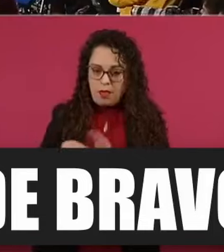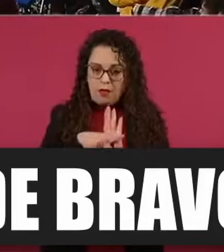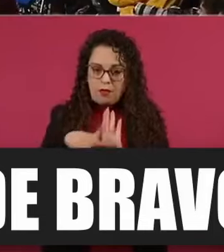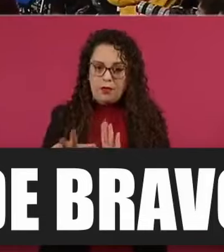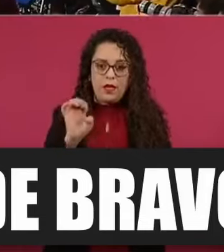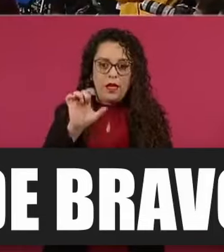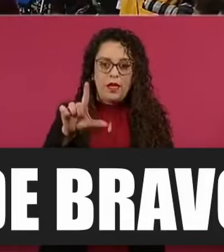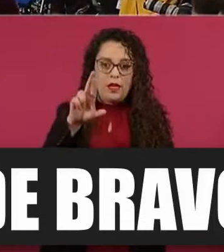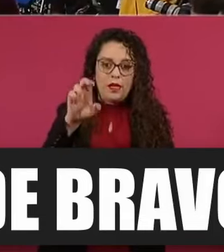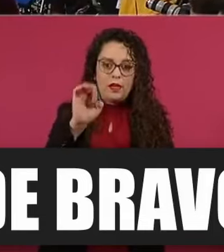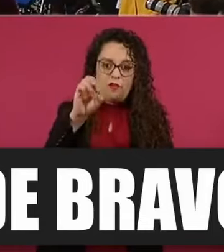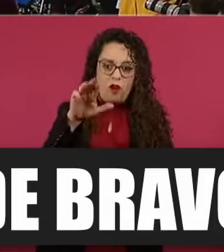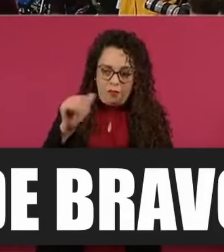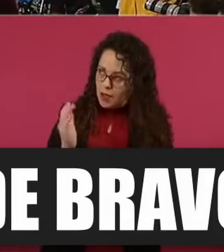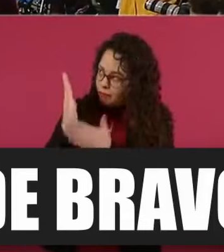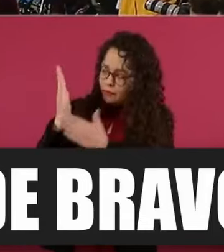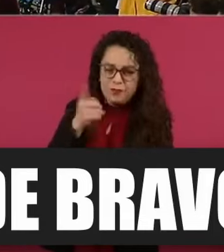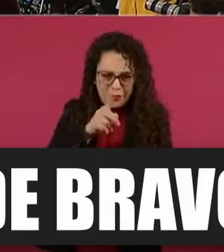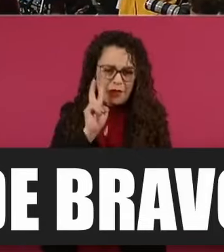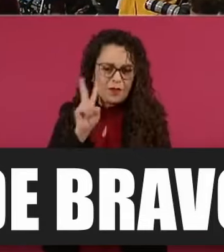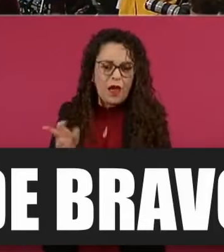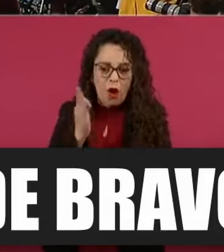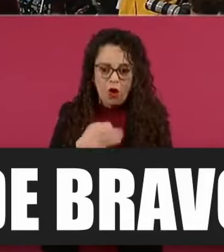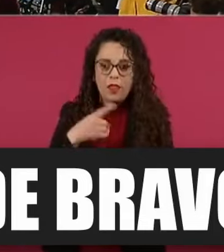el Reforma. Ahorita se los voy a explicar.